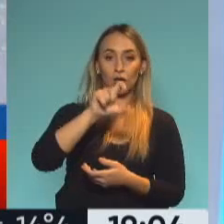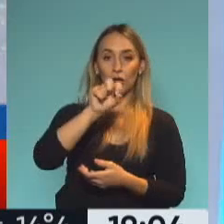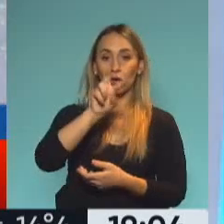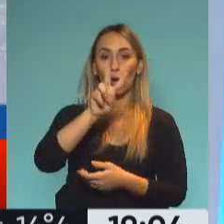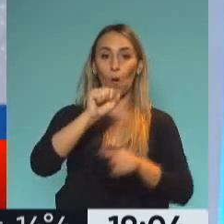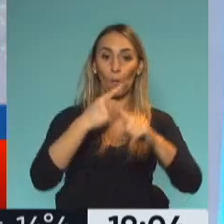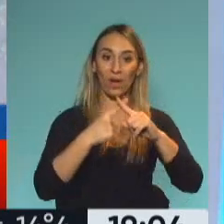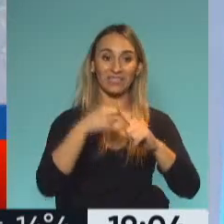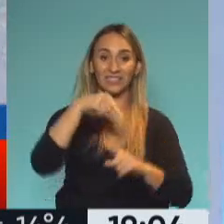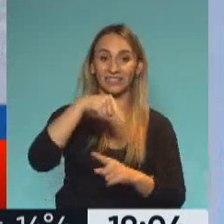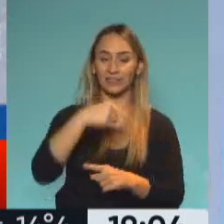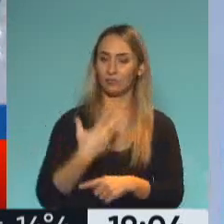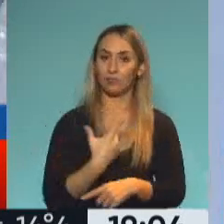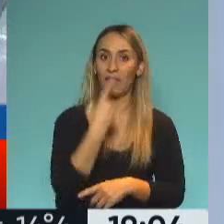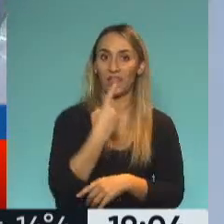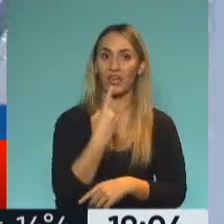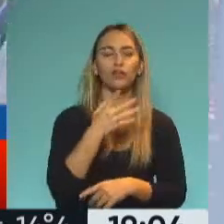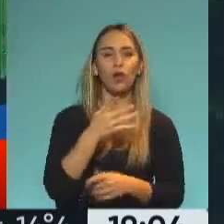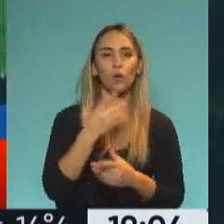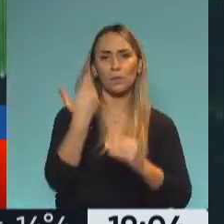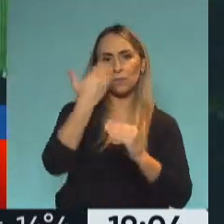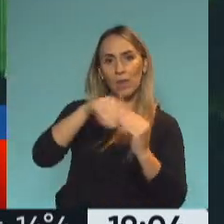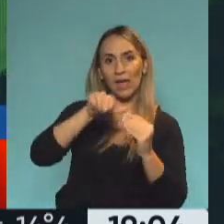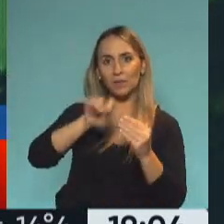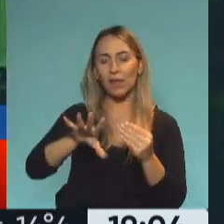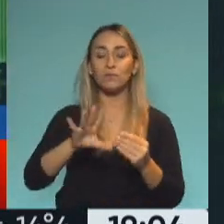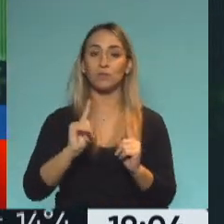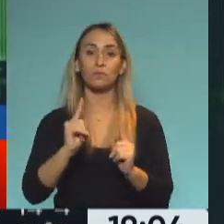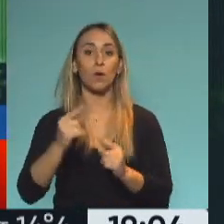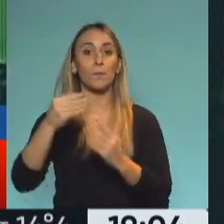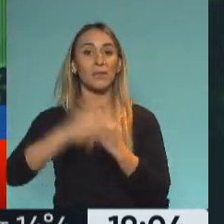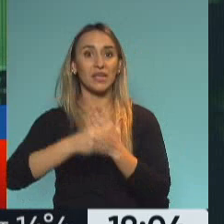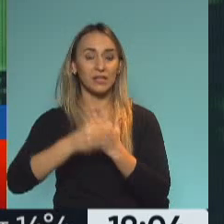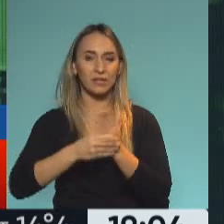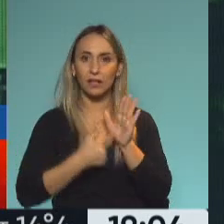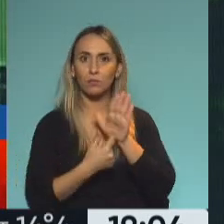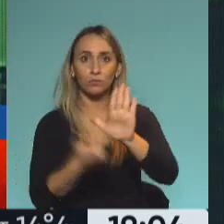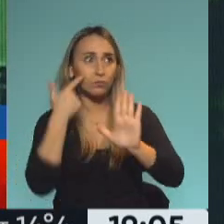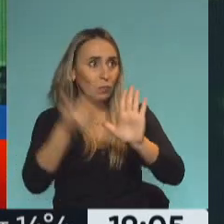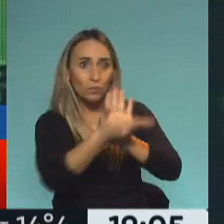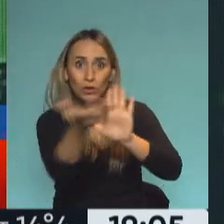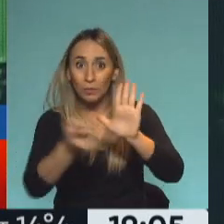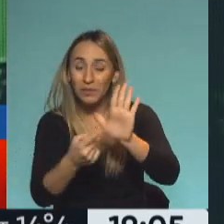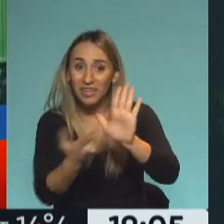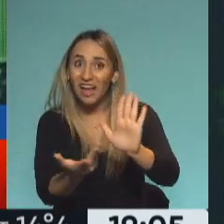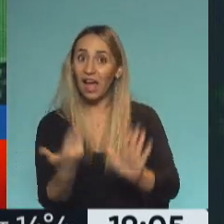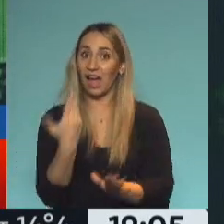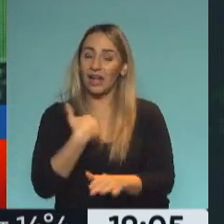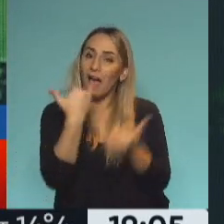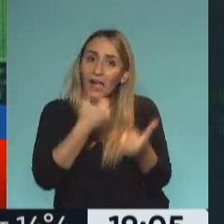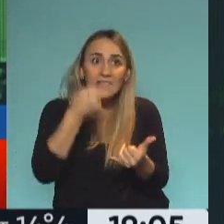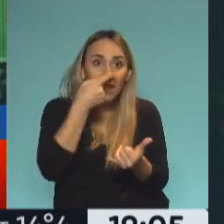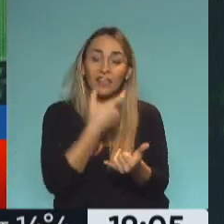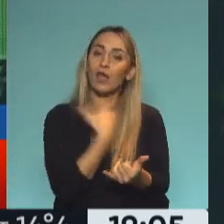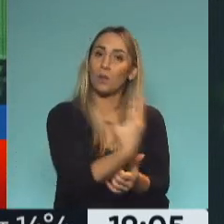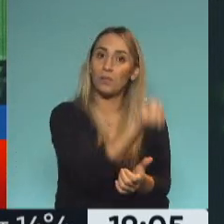temprano, a primera hora, mandó un mail que fue exhibido por la ministra aclarando la situación, aclarando que Argentina estaba interesada